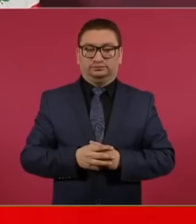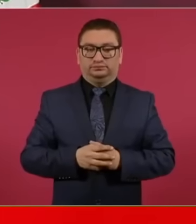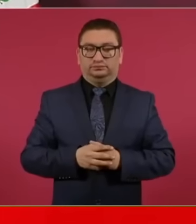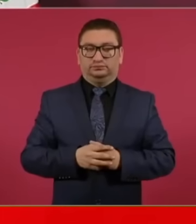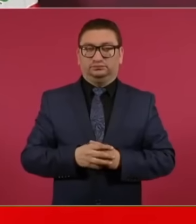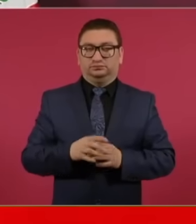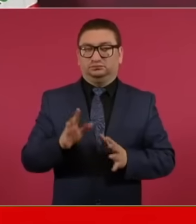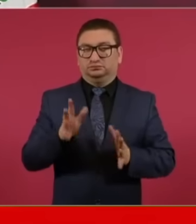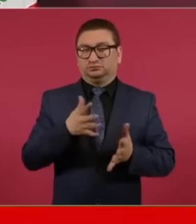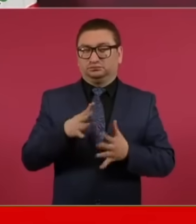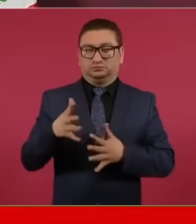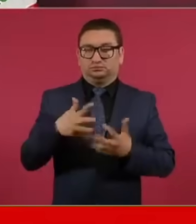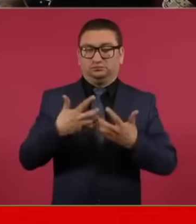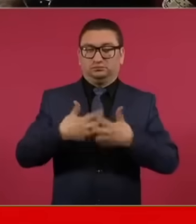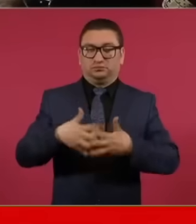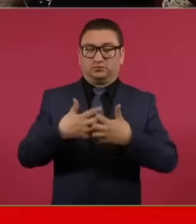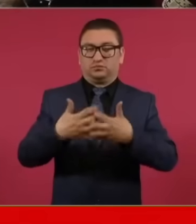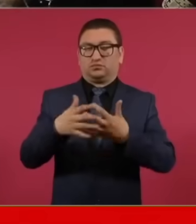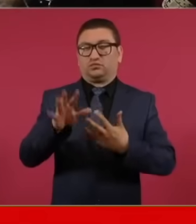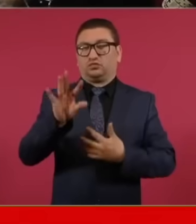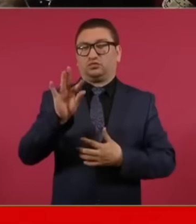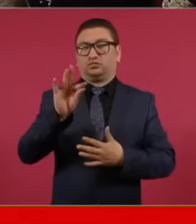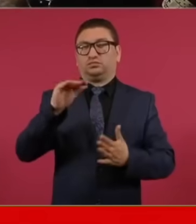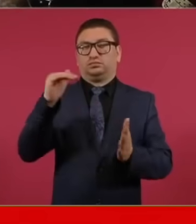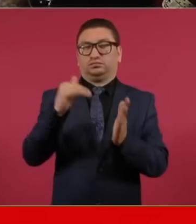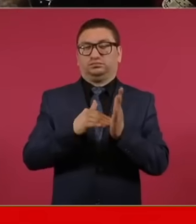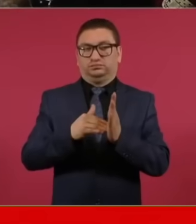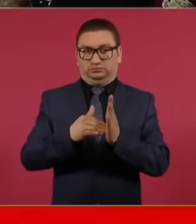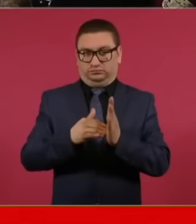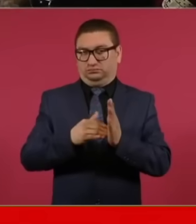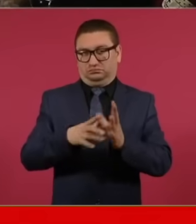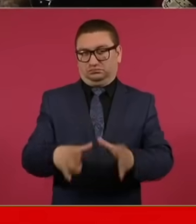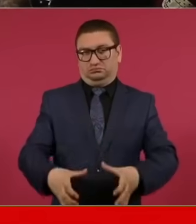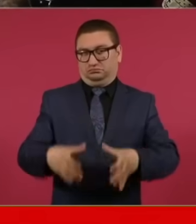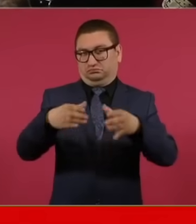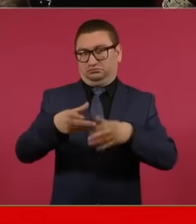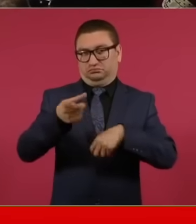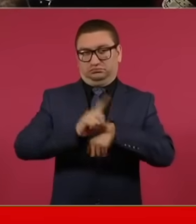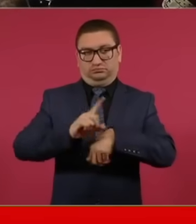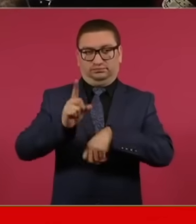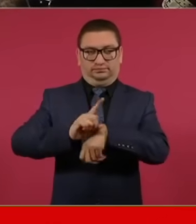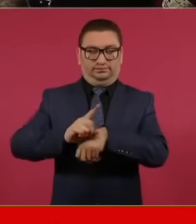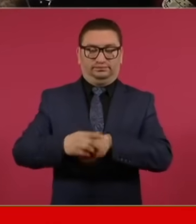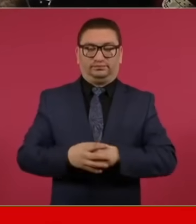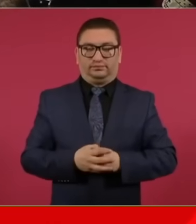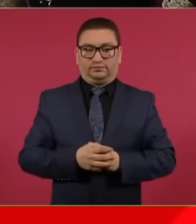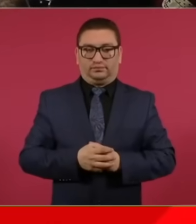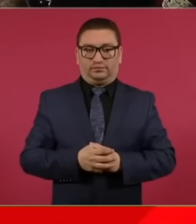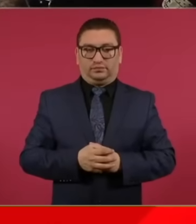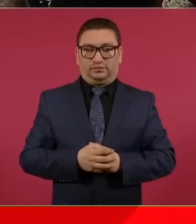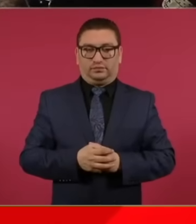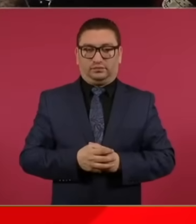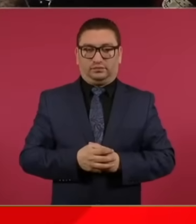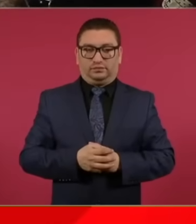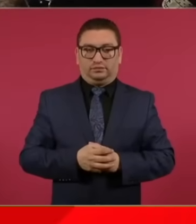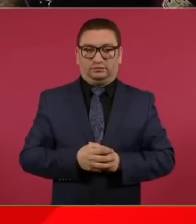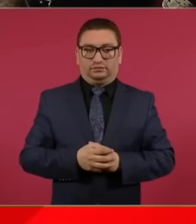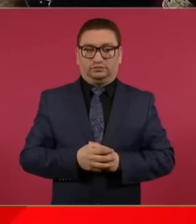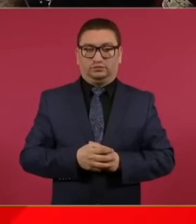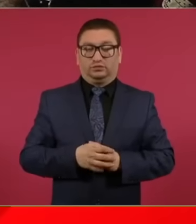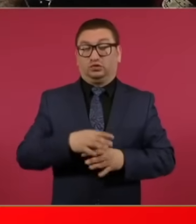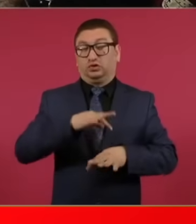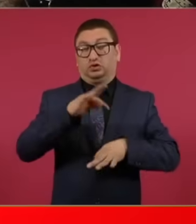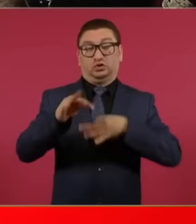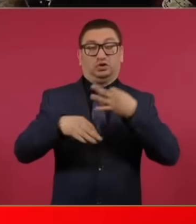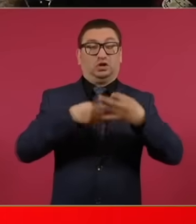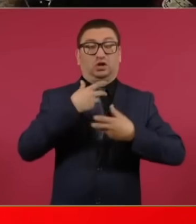deben de estar produciendo como 40 mil barriles diarios. O sea, todo el